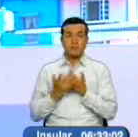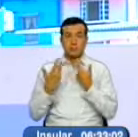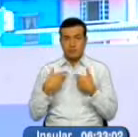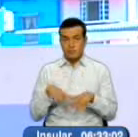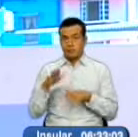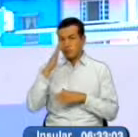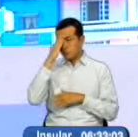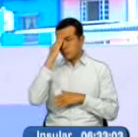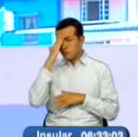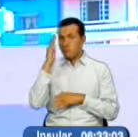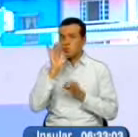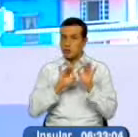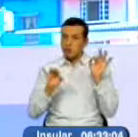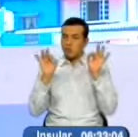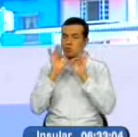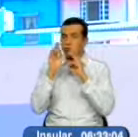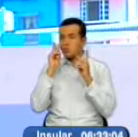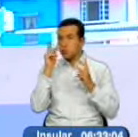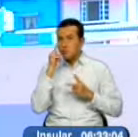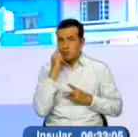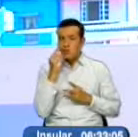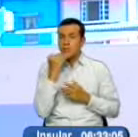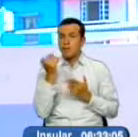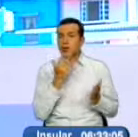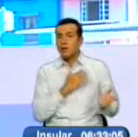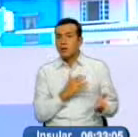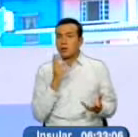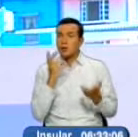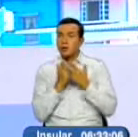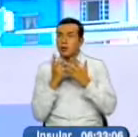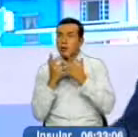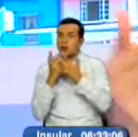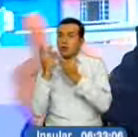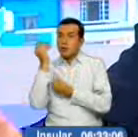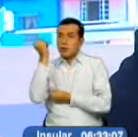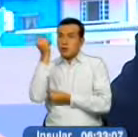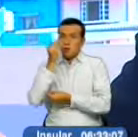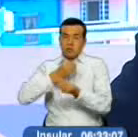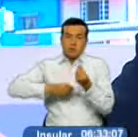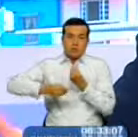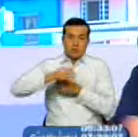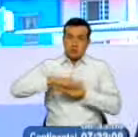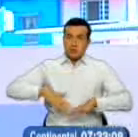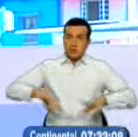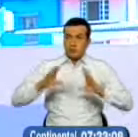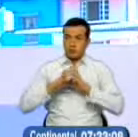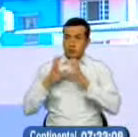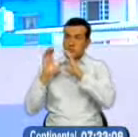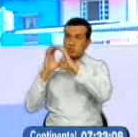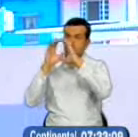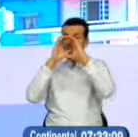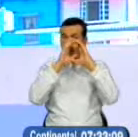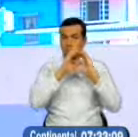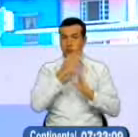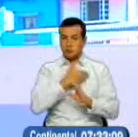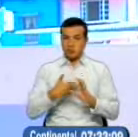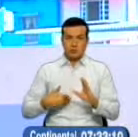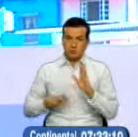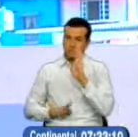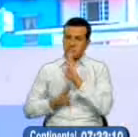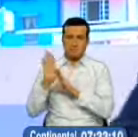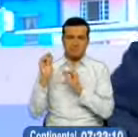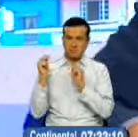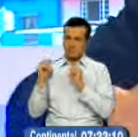una necesidad de buscar de mejor manera cohesión en la inversión en términos territoriales. Es decir, el Ejecutivo avanzó en